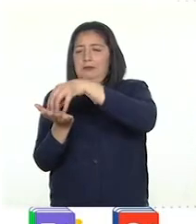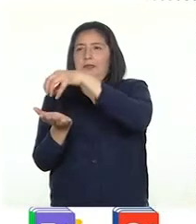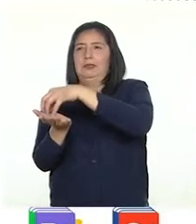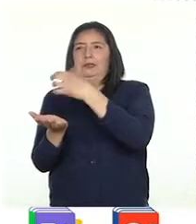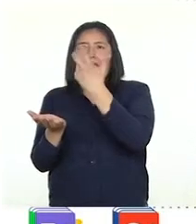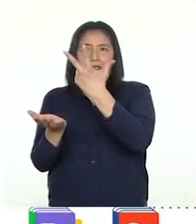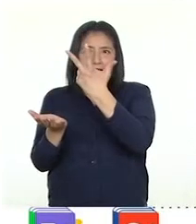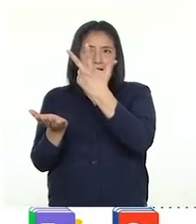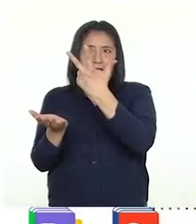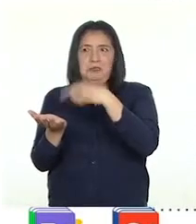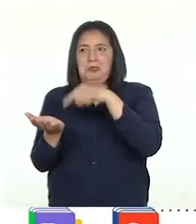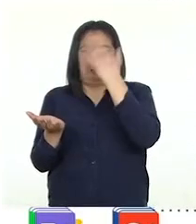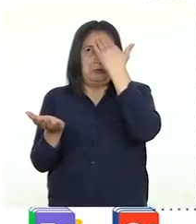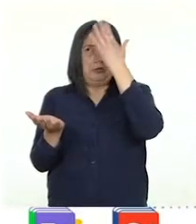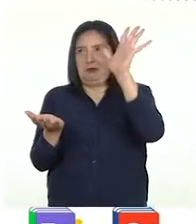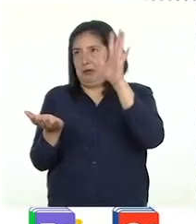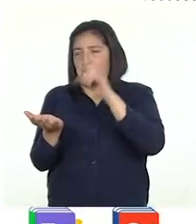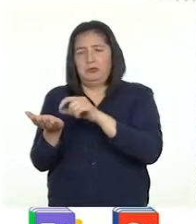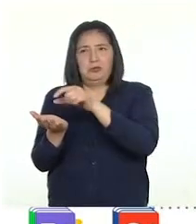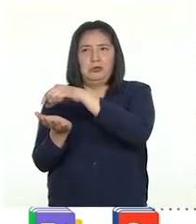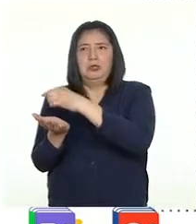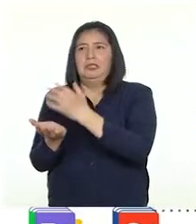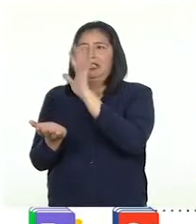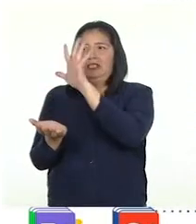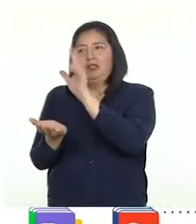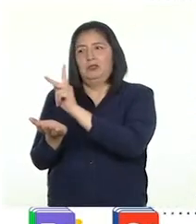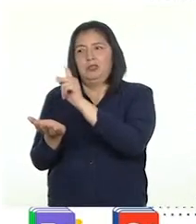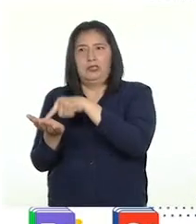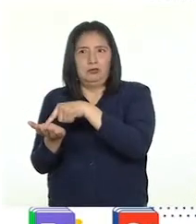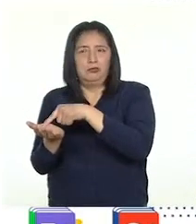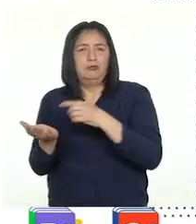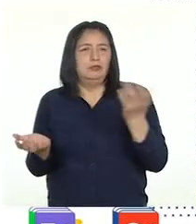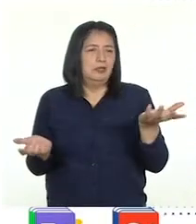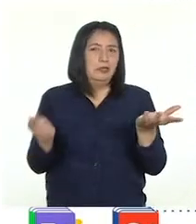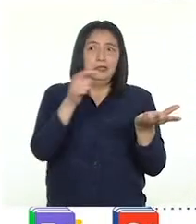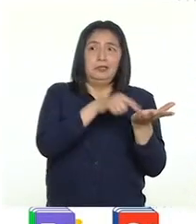bloques cuyo valor no conocemos y 5 kilogramos.